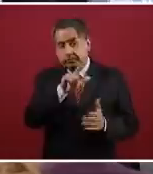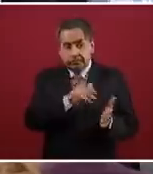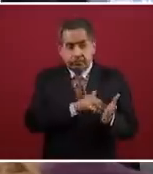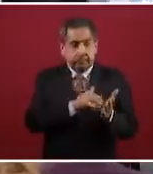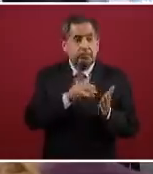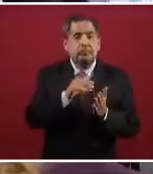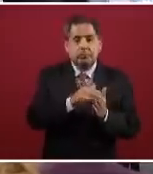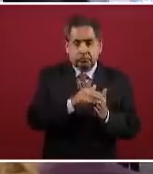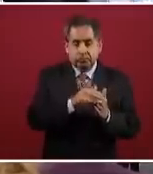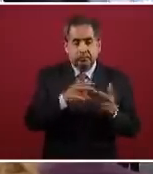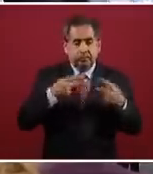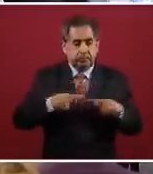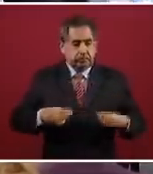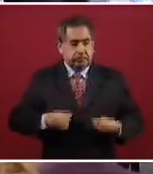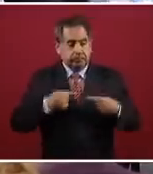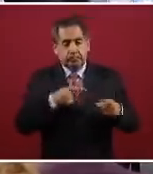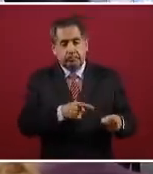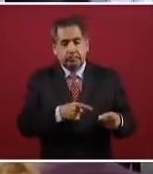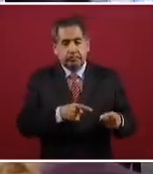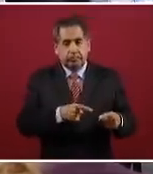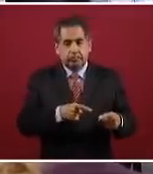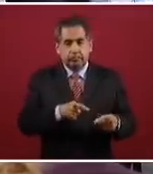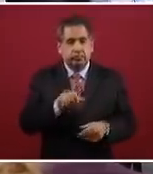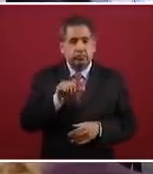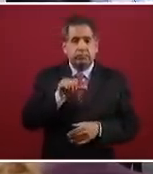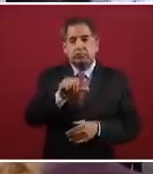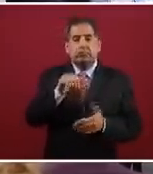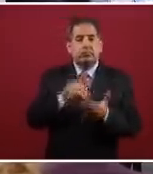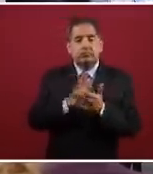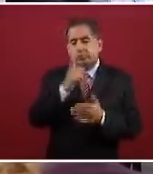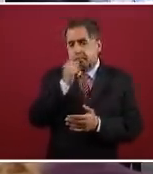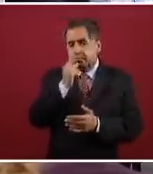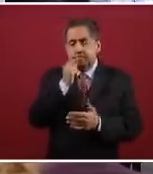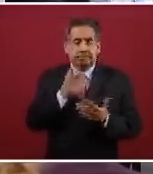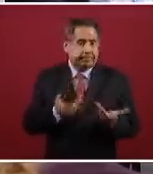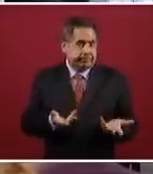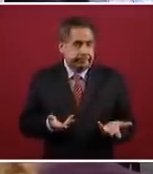17,000,000 de habitantes, 16,000 policías.